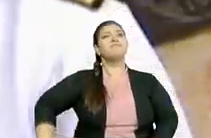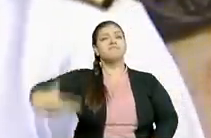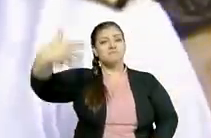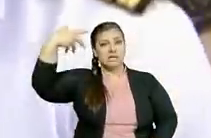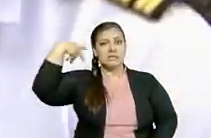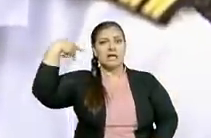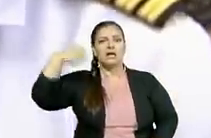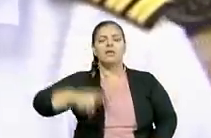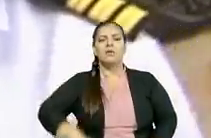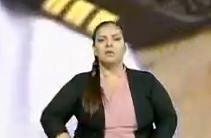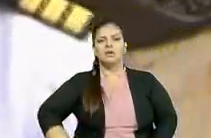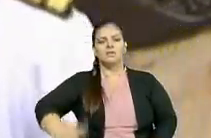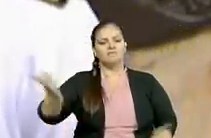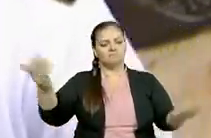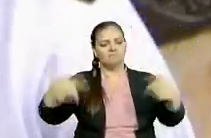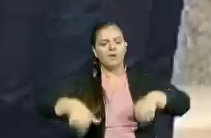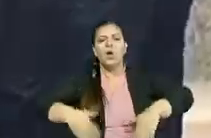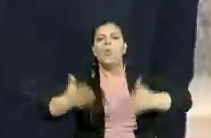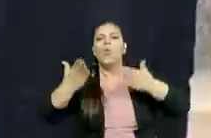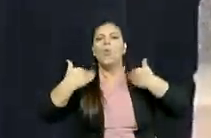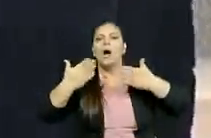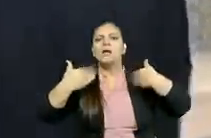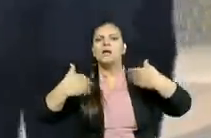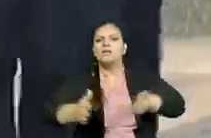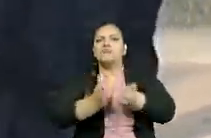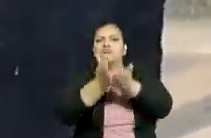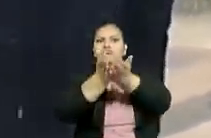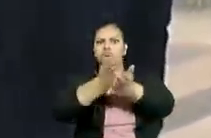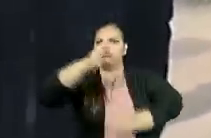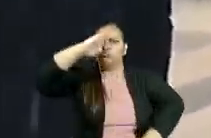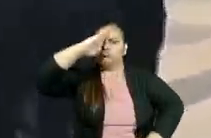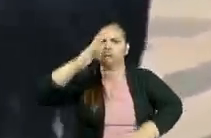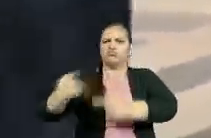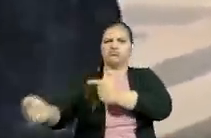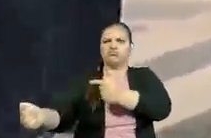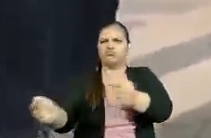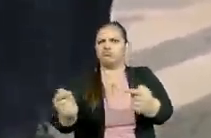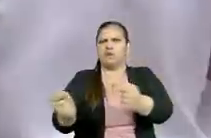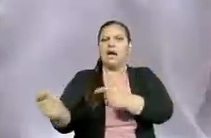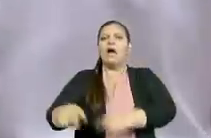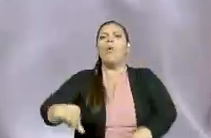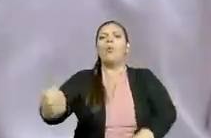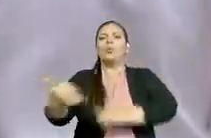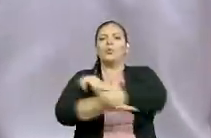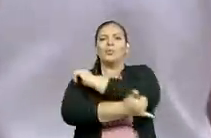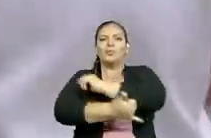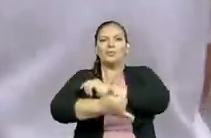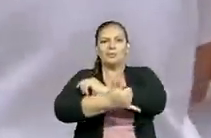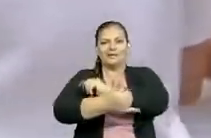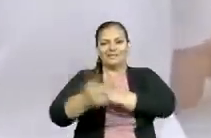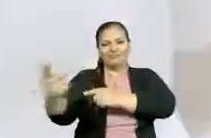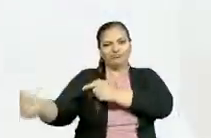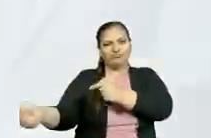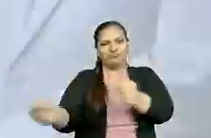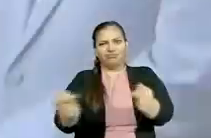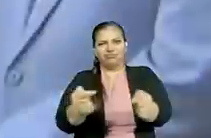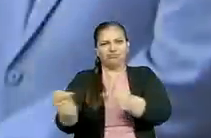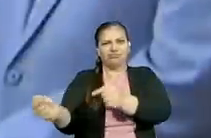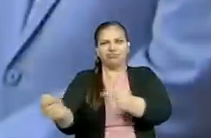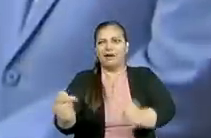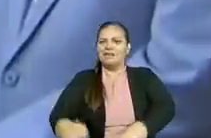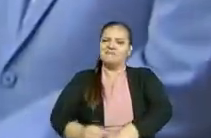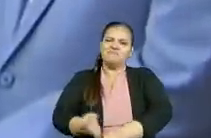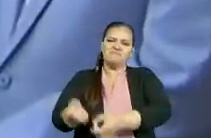Jambelí. De lo que sucedió, de cómo nacimos, cómo llegamos a ser lo que hoy somos, este país, esta ciudad. Episodio cívico y épico, enarbolado por